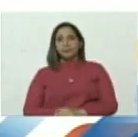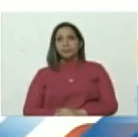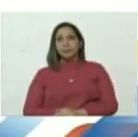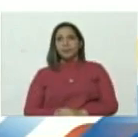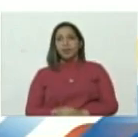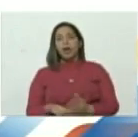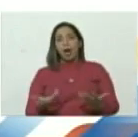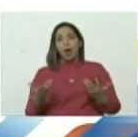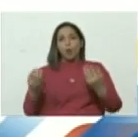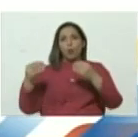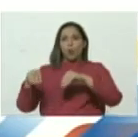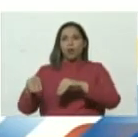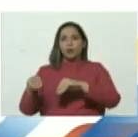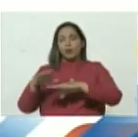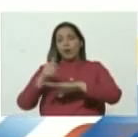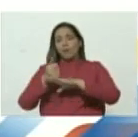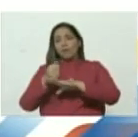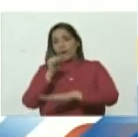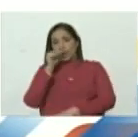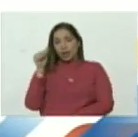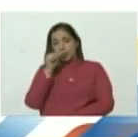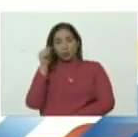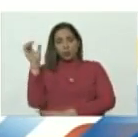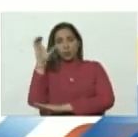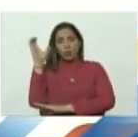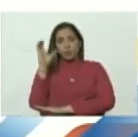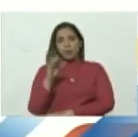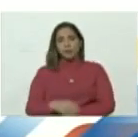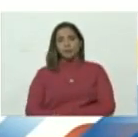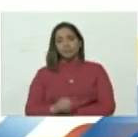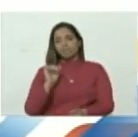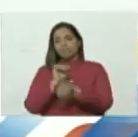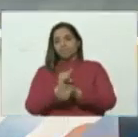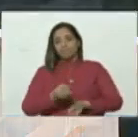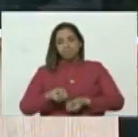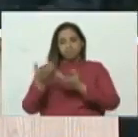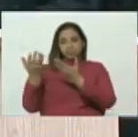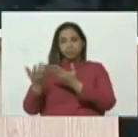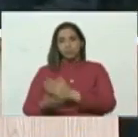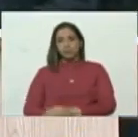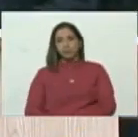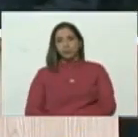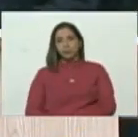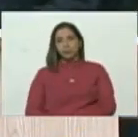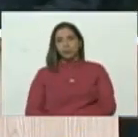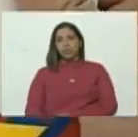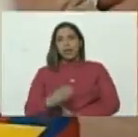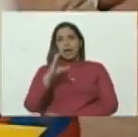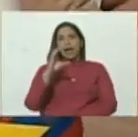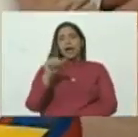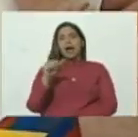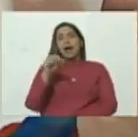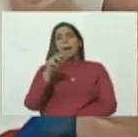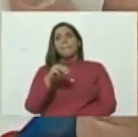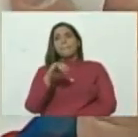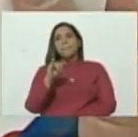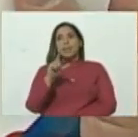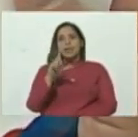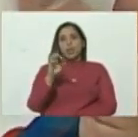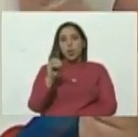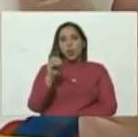complicidad con sus jefes de narcotráfico colombiano. Capturado, alias Camilo.